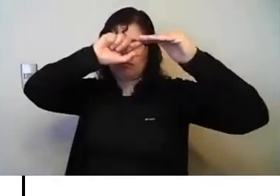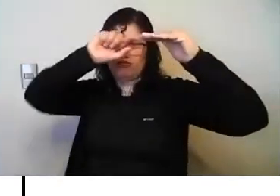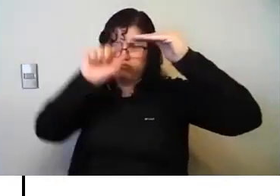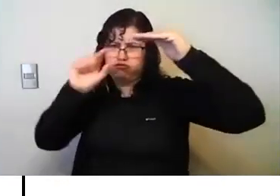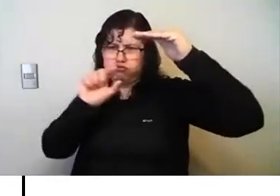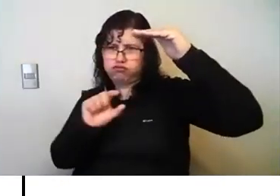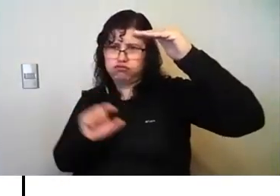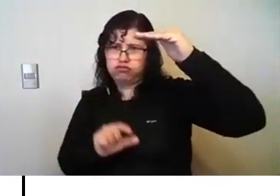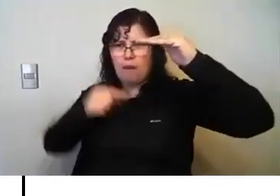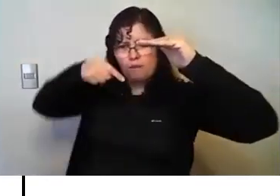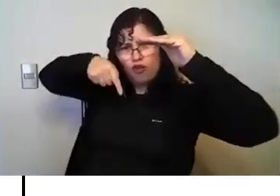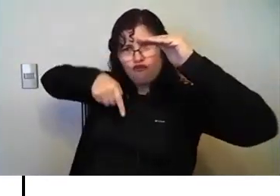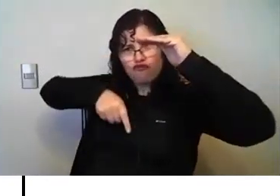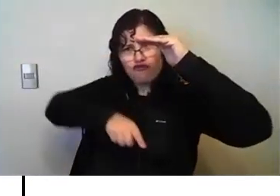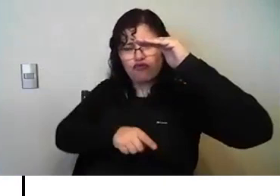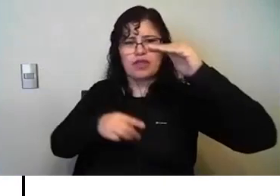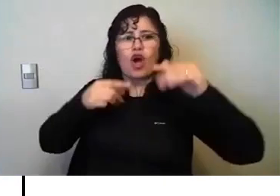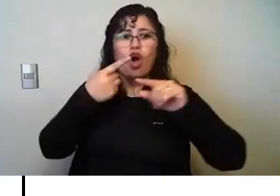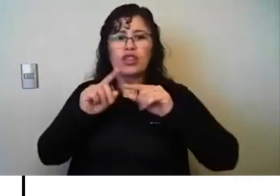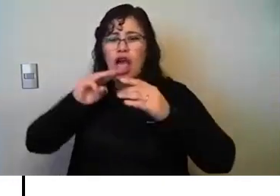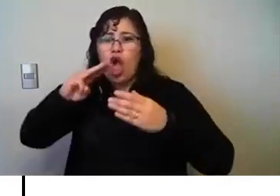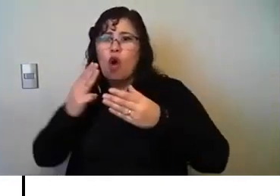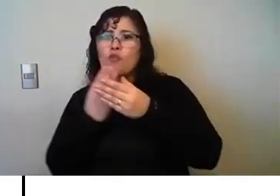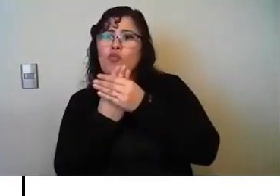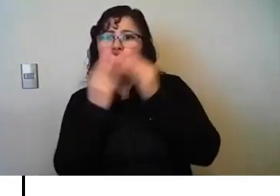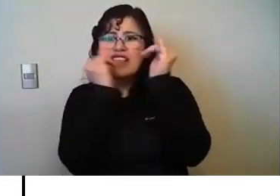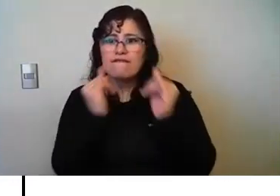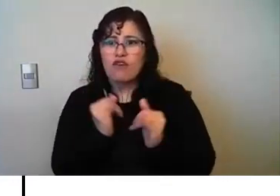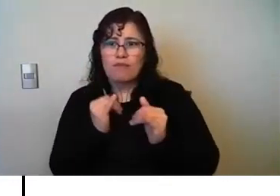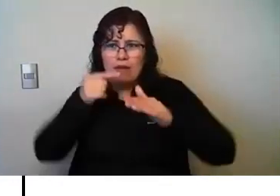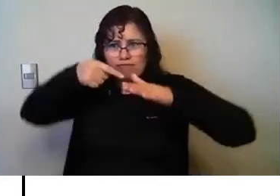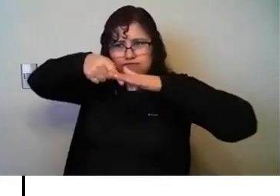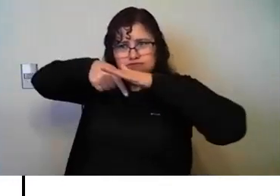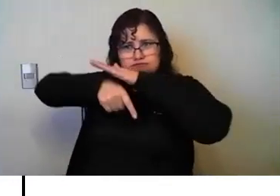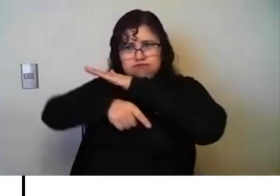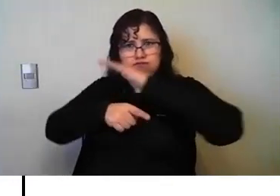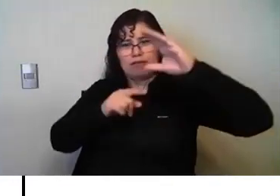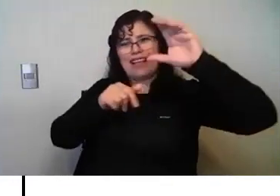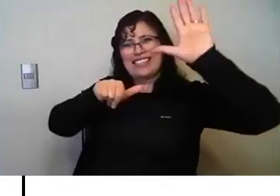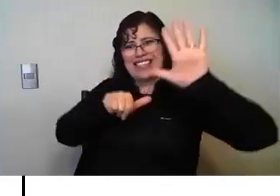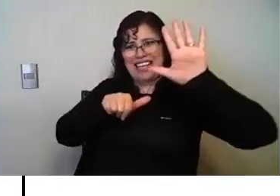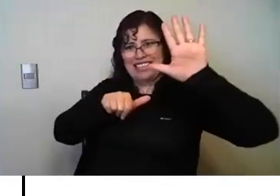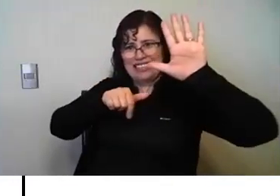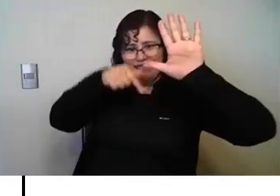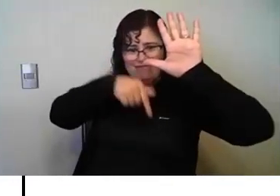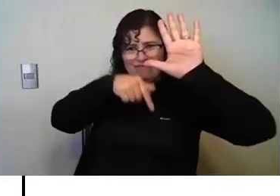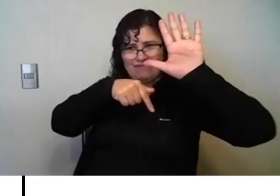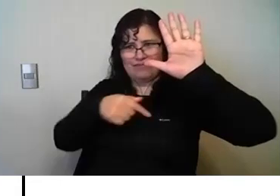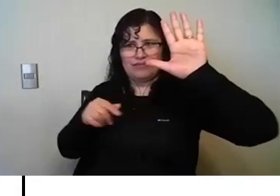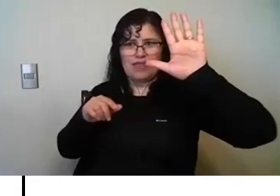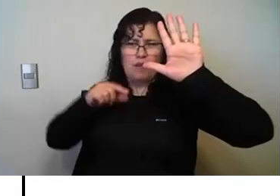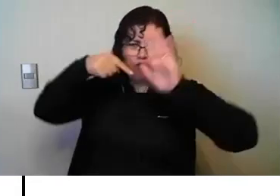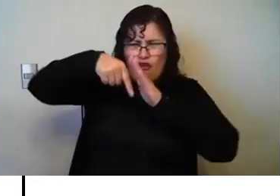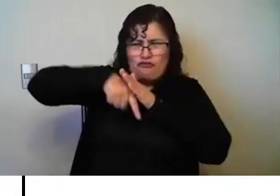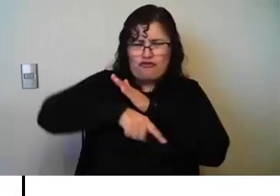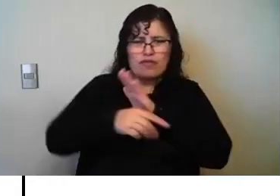multiforme, como se menciona acá, que es más profunda. Y dentro de